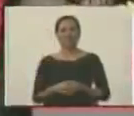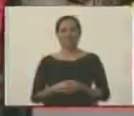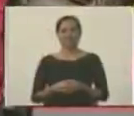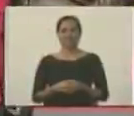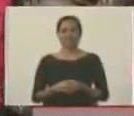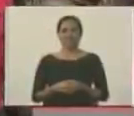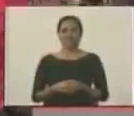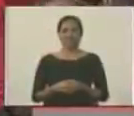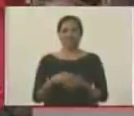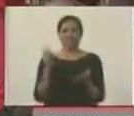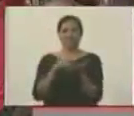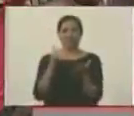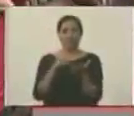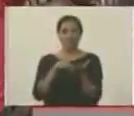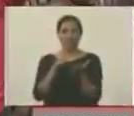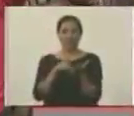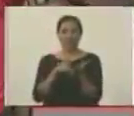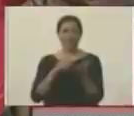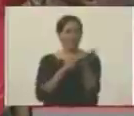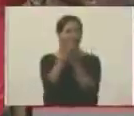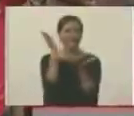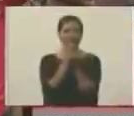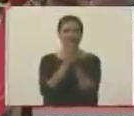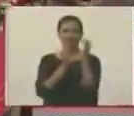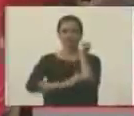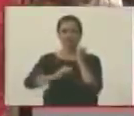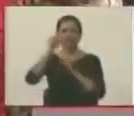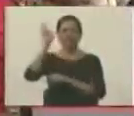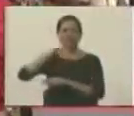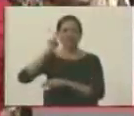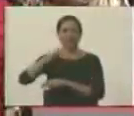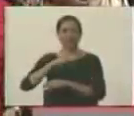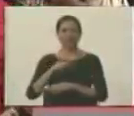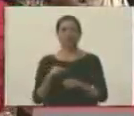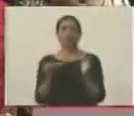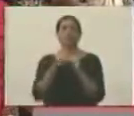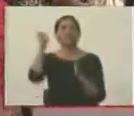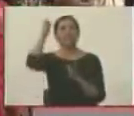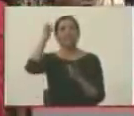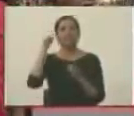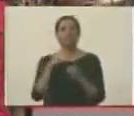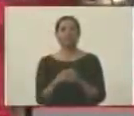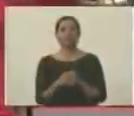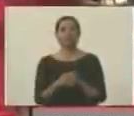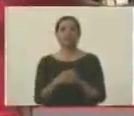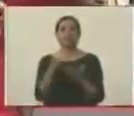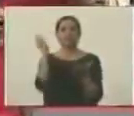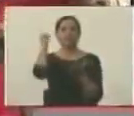¿Dónde está Yaracuy?